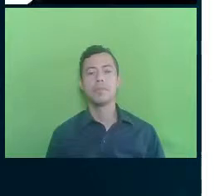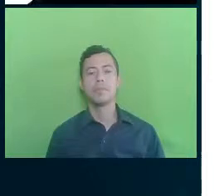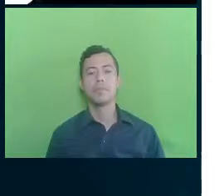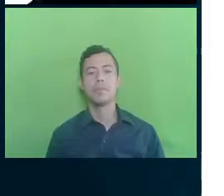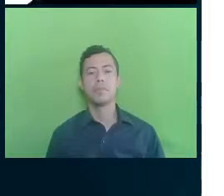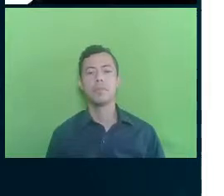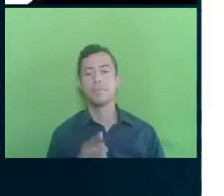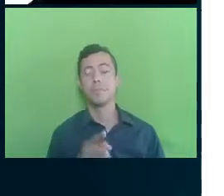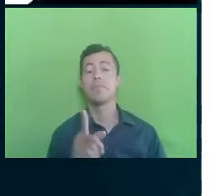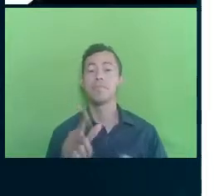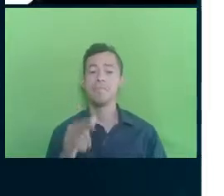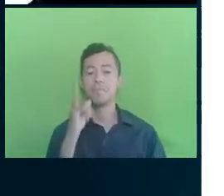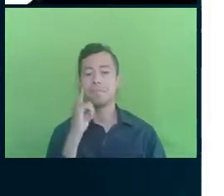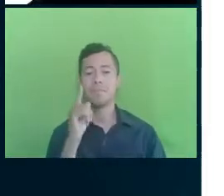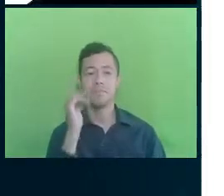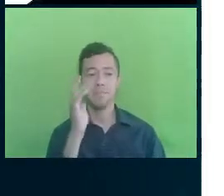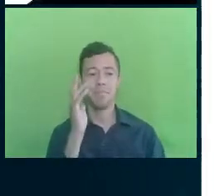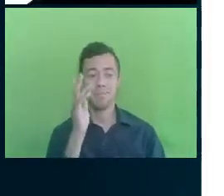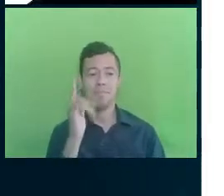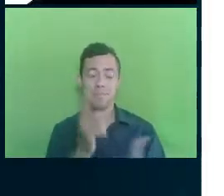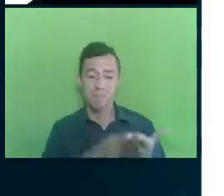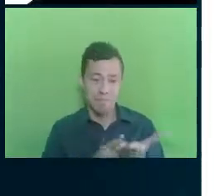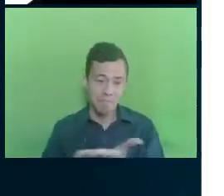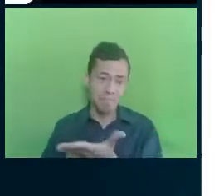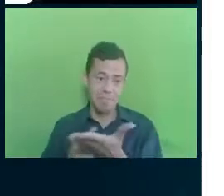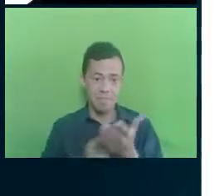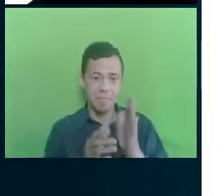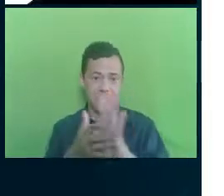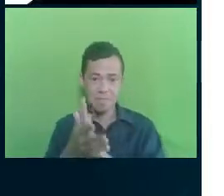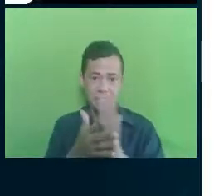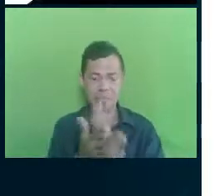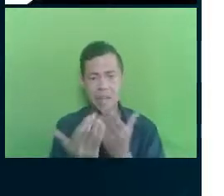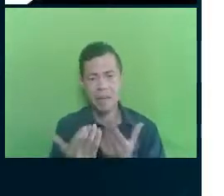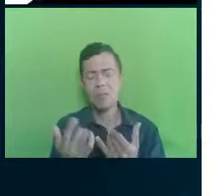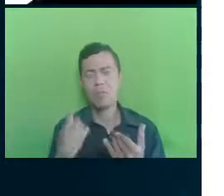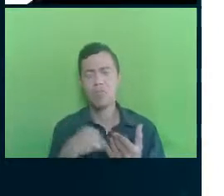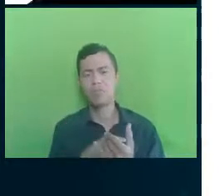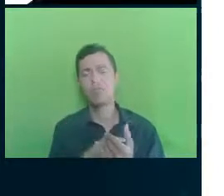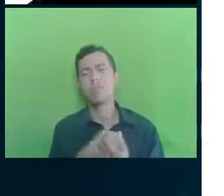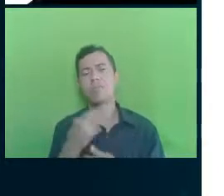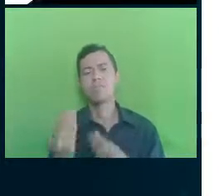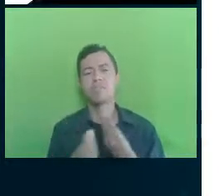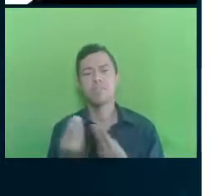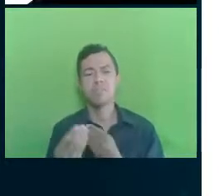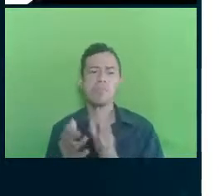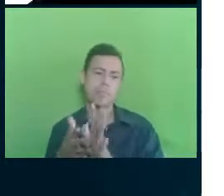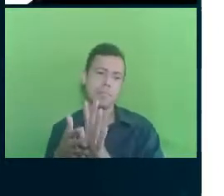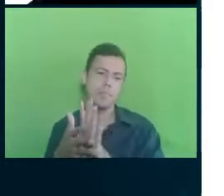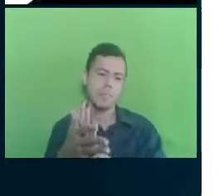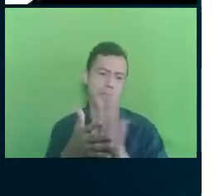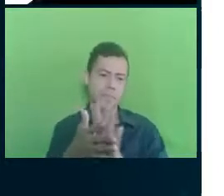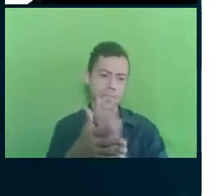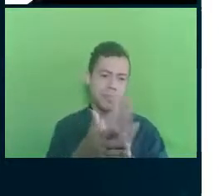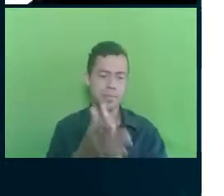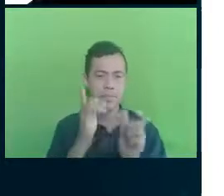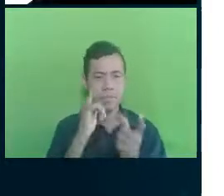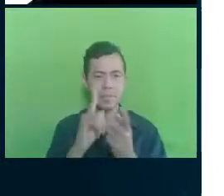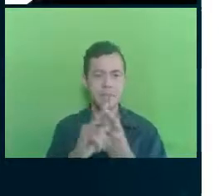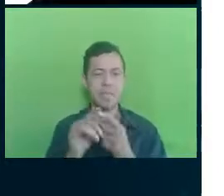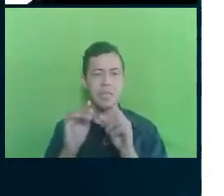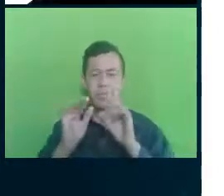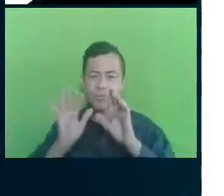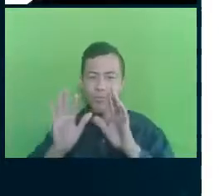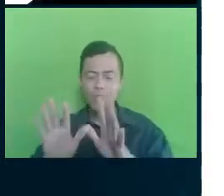de democratizar la inteligencia artificial. Y evidentemente hoy en día nosotros creo que le estamos dando un foco muy fuerte